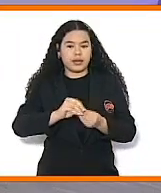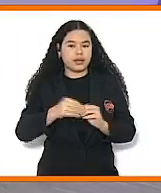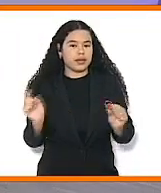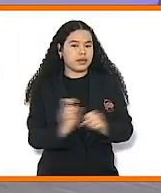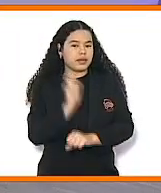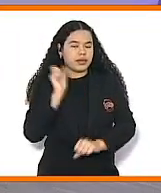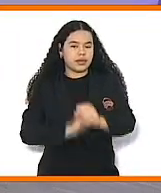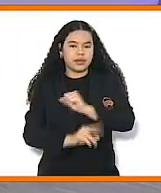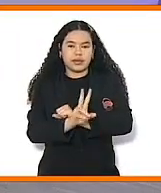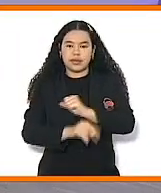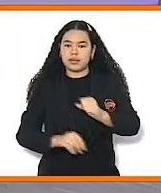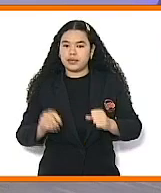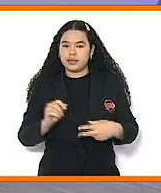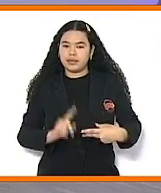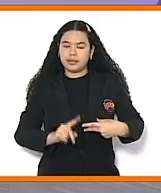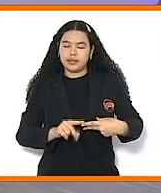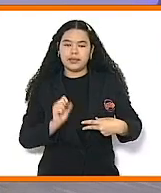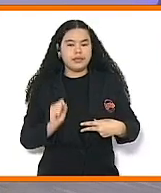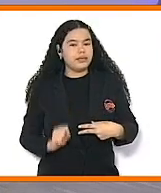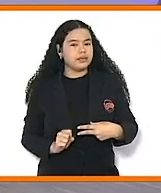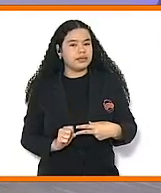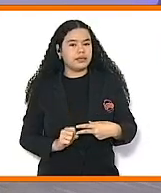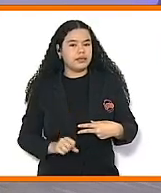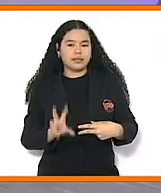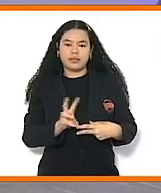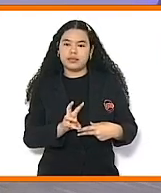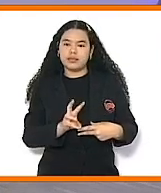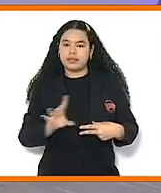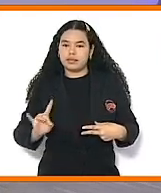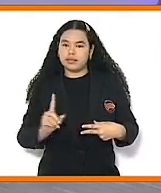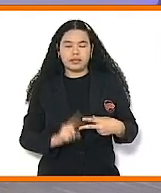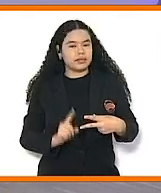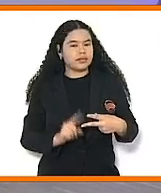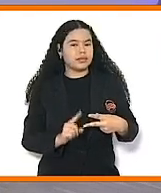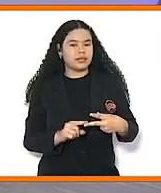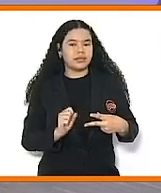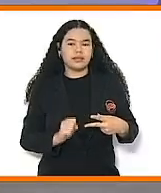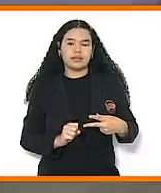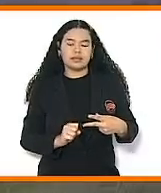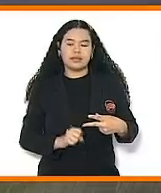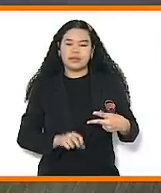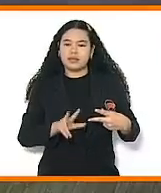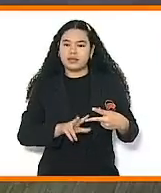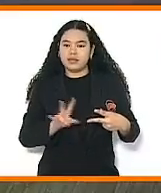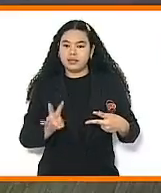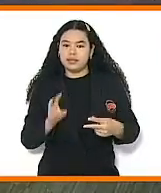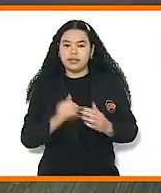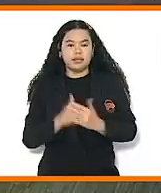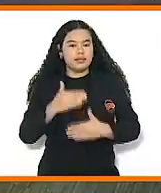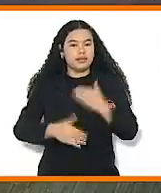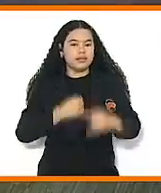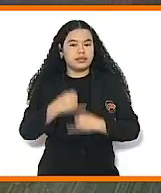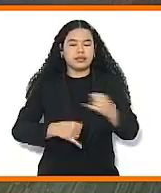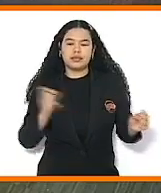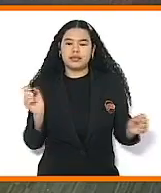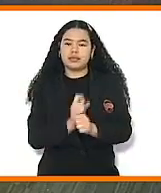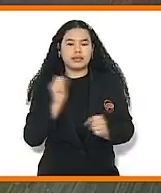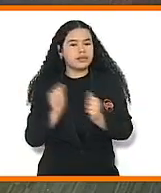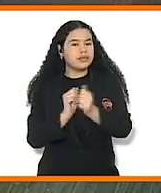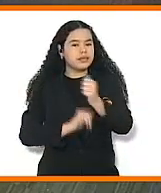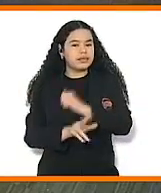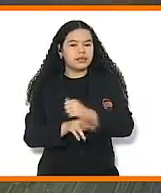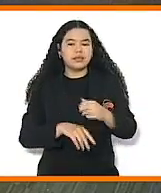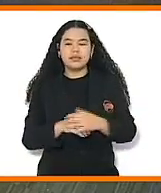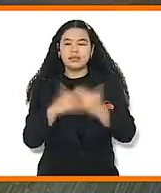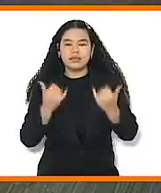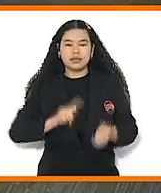números favorecidos para premiados son posición 1, 68, posición 2, 37. Continuamos pegando y ganando con Pega 3